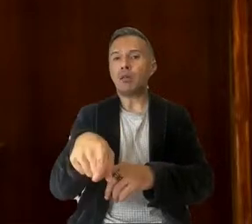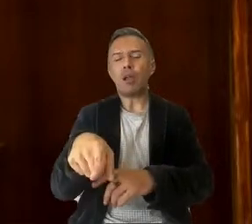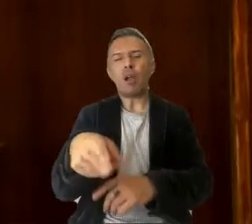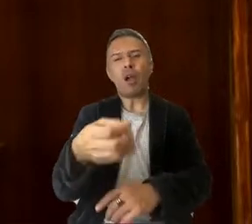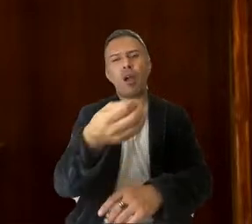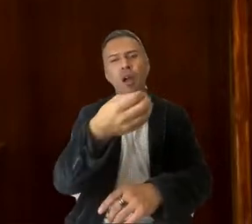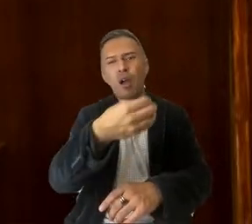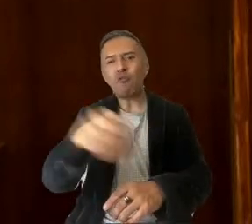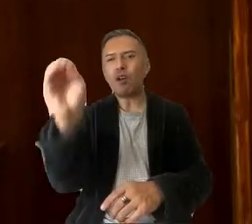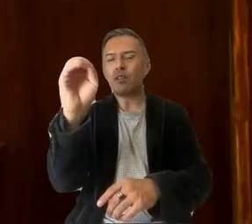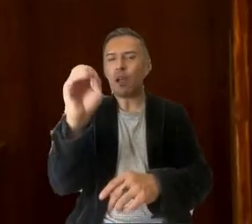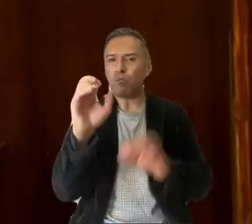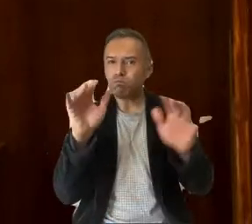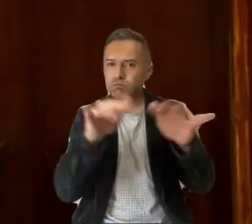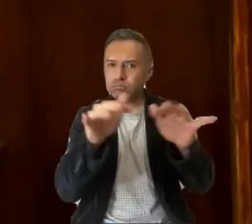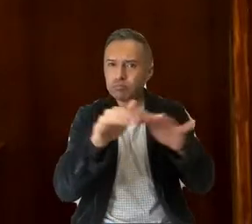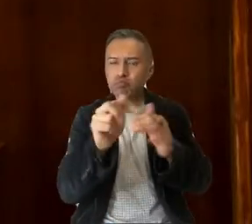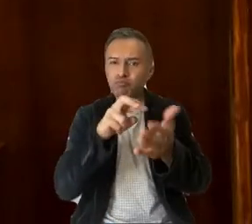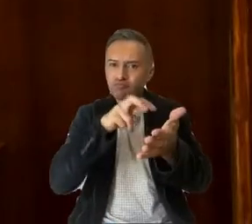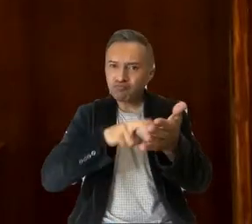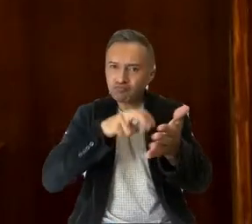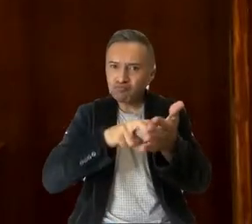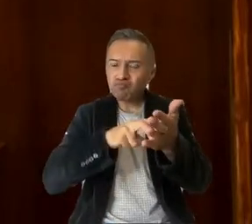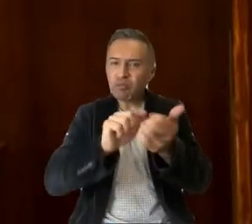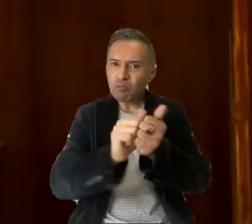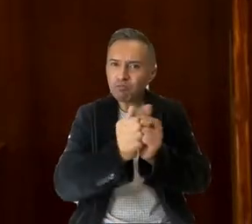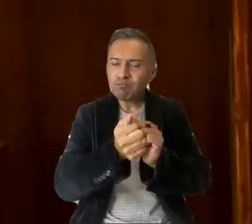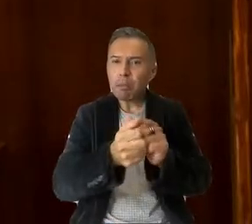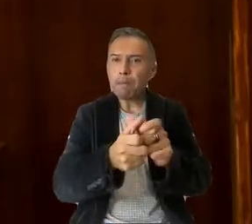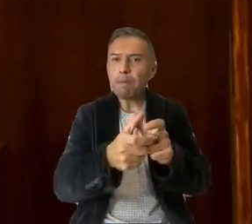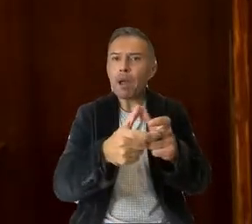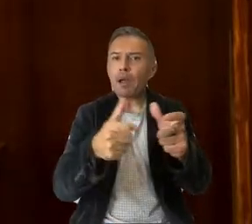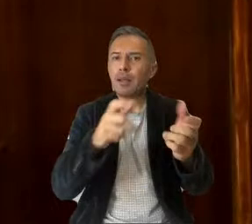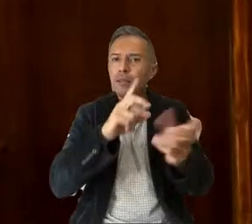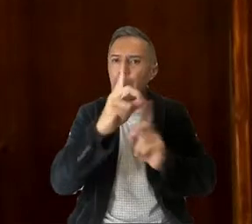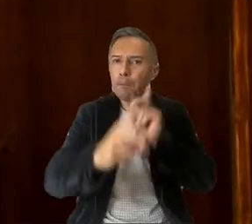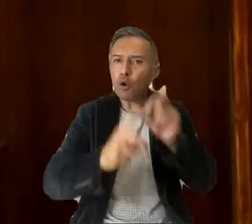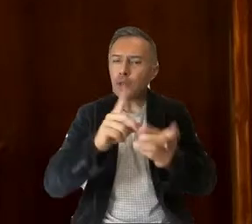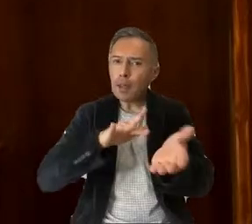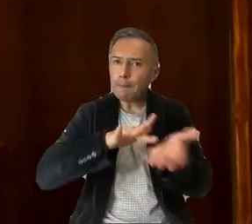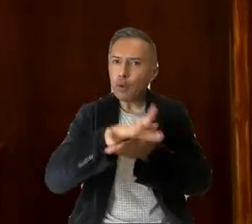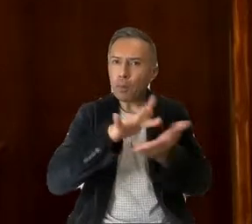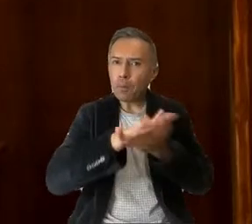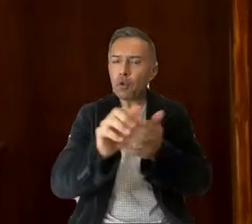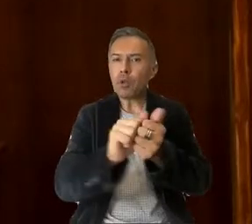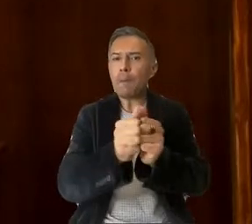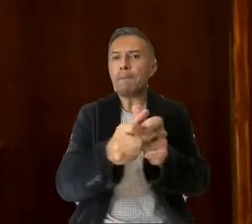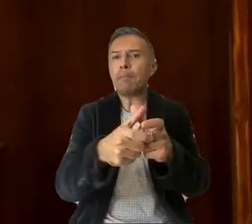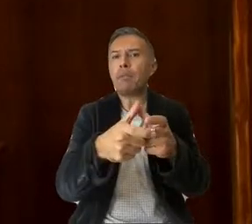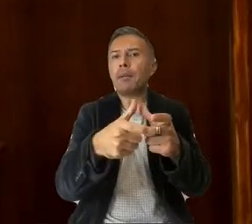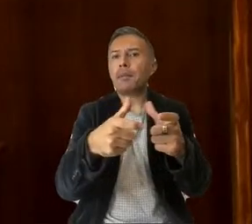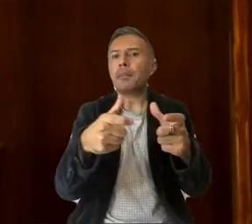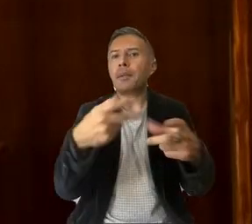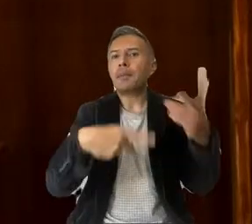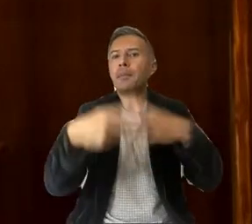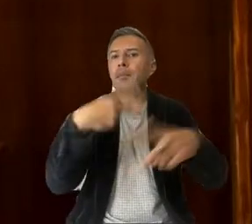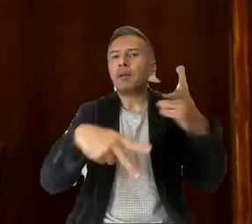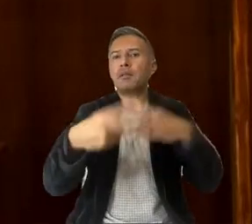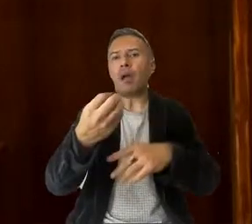desarrollo, creación y fortalecimiento del deporte, y que este sea de